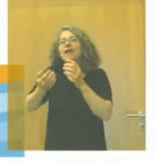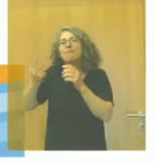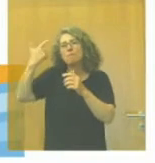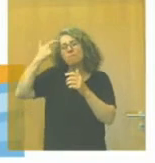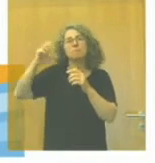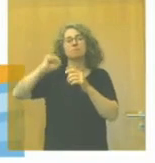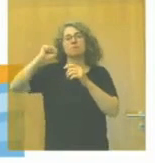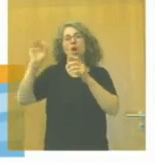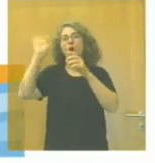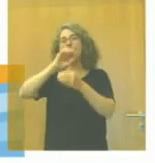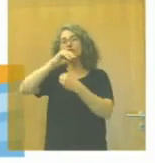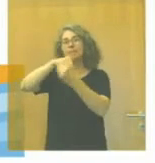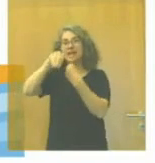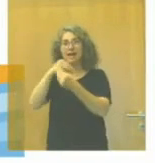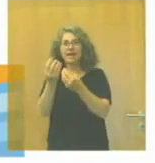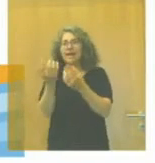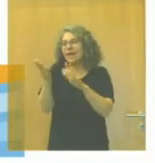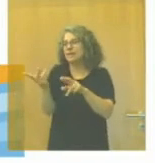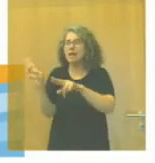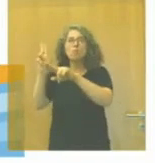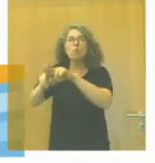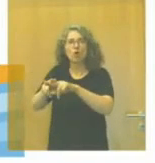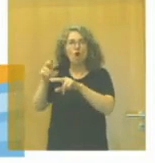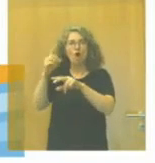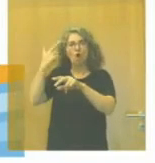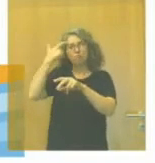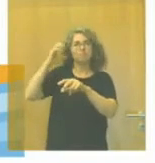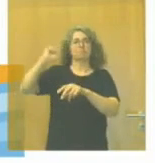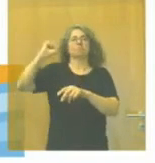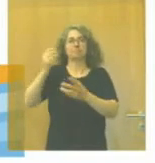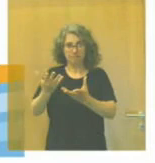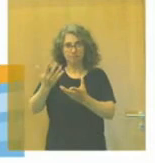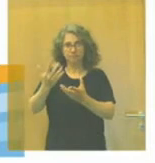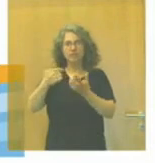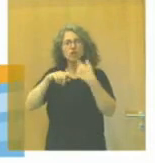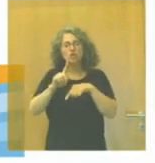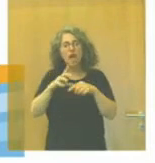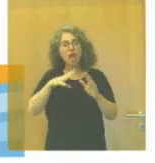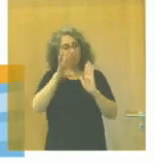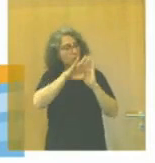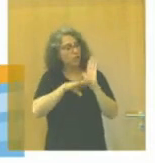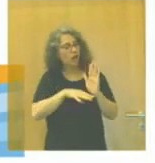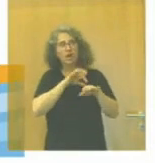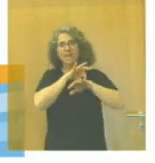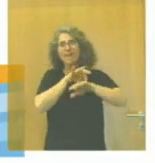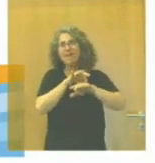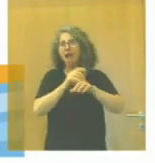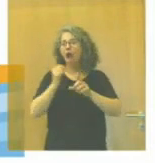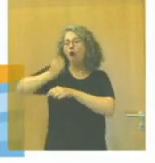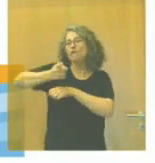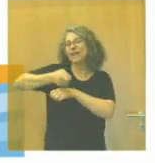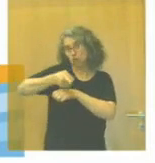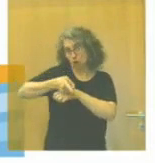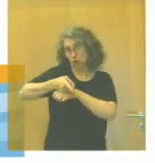hayan tenido la pérdida de alguien con esta situación. Y hay un protocolo de seguimiento obligatorio de esto que